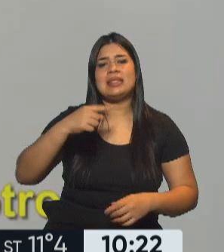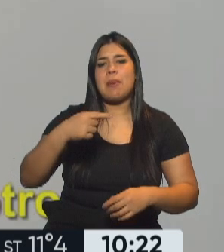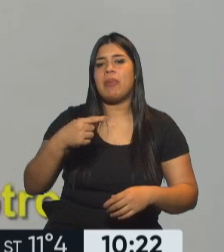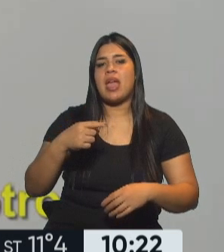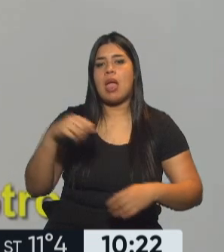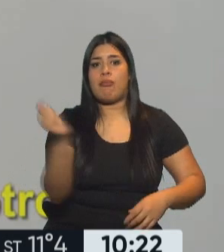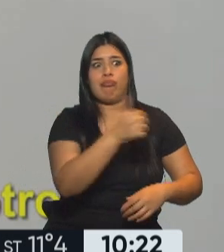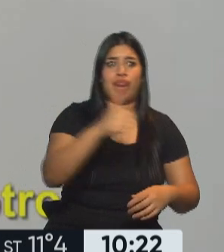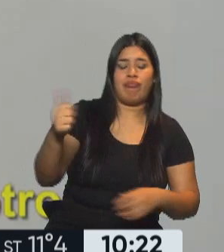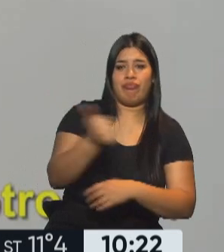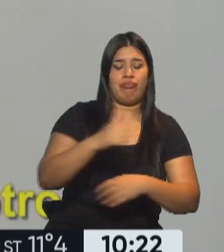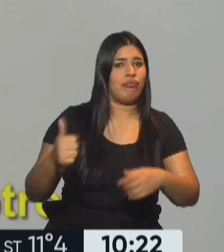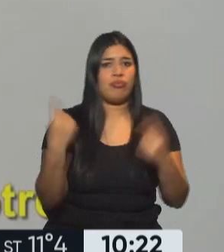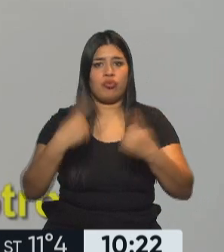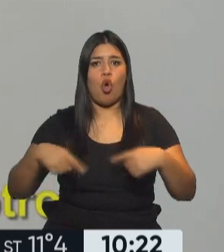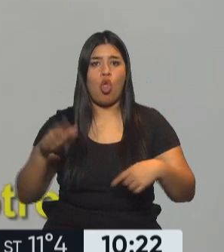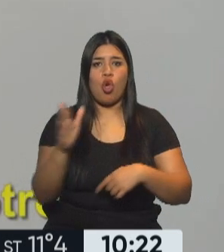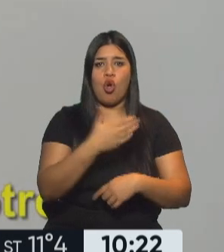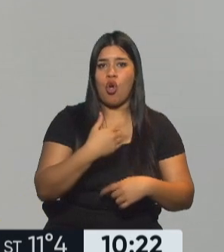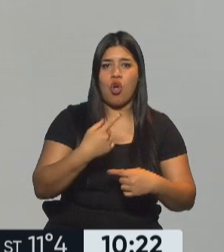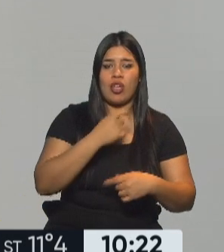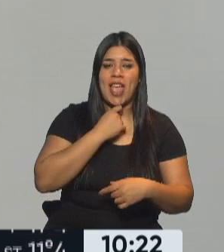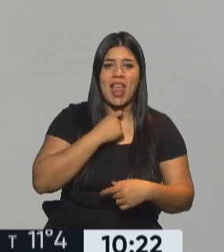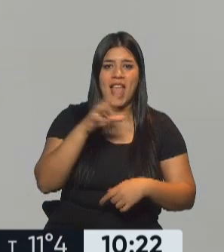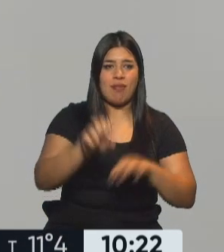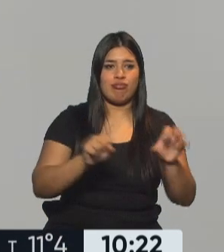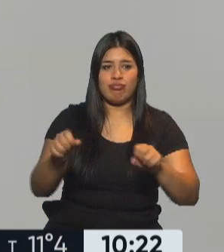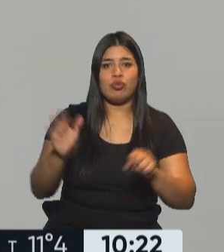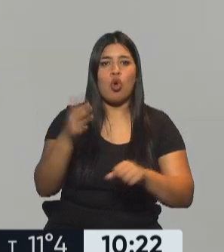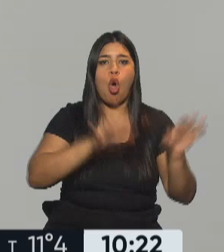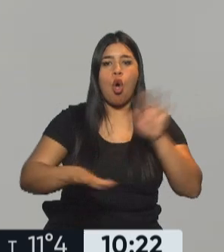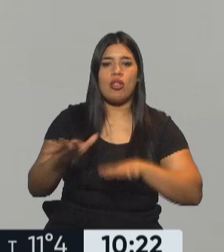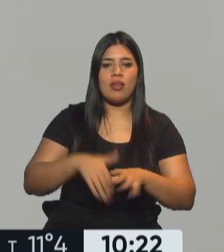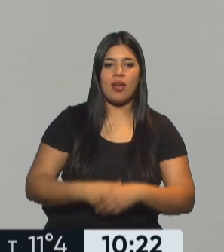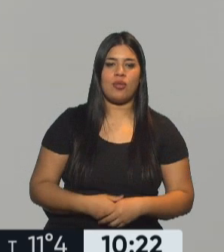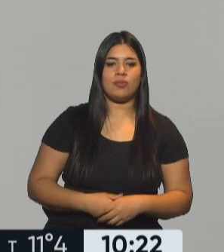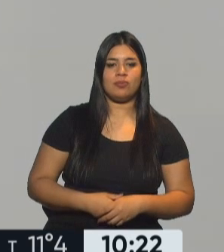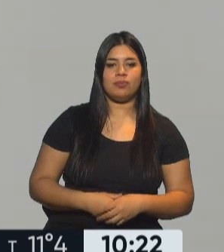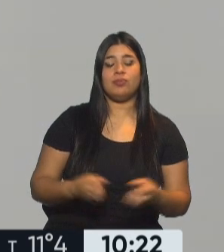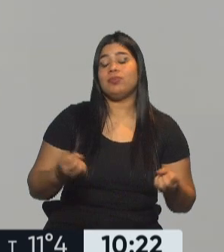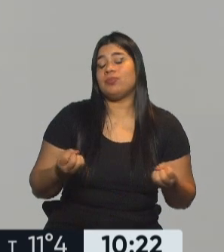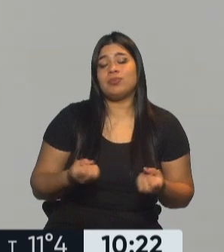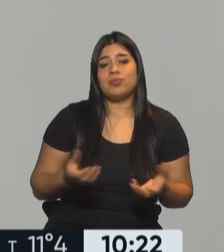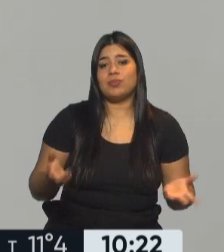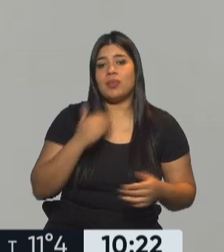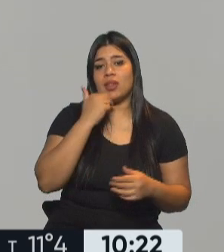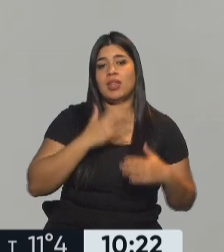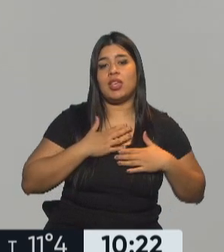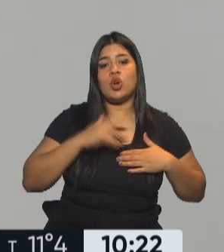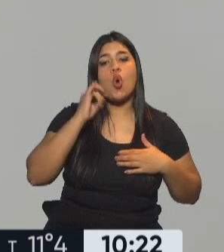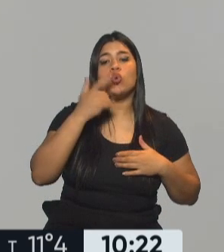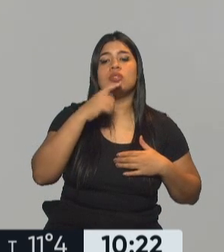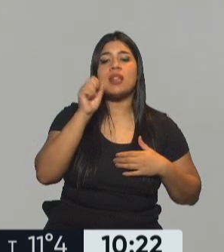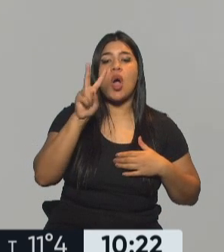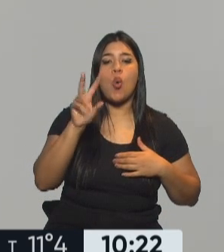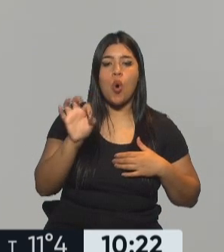que no falte nada, que esté todo en orden. Bueno, mi hijo Gustavo era medio vago, no le